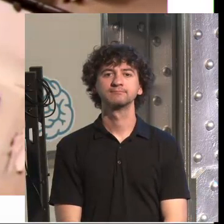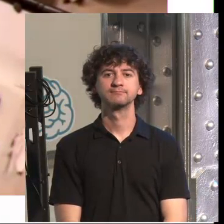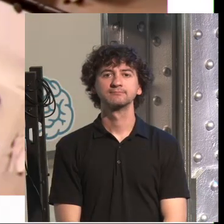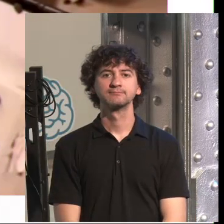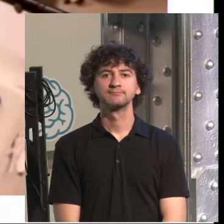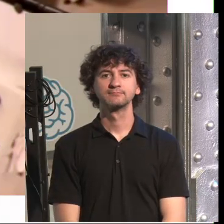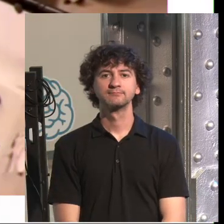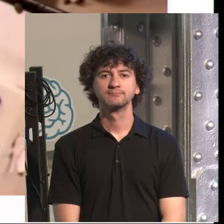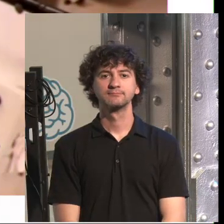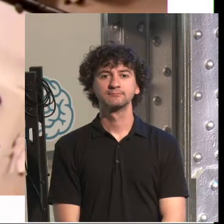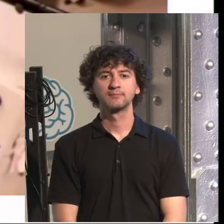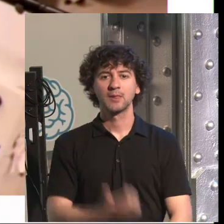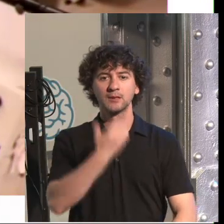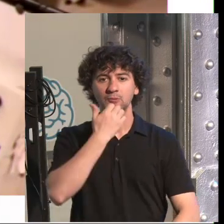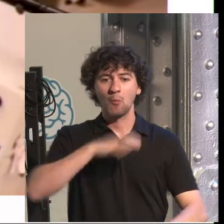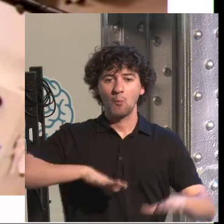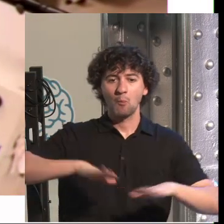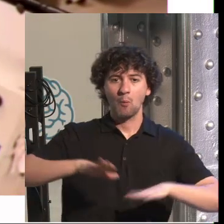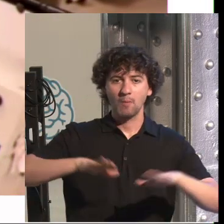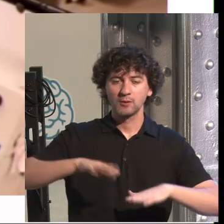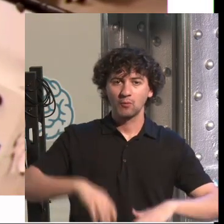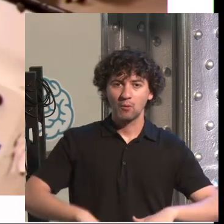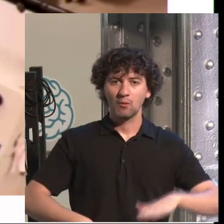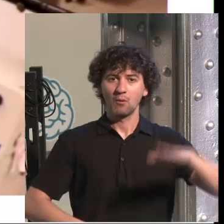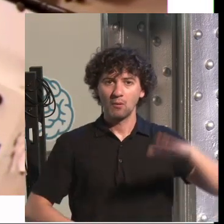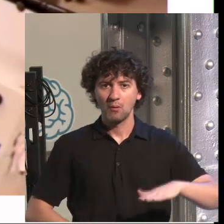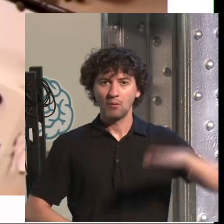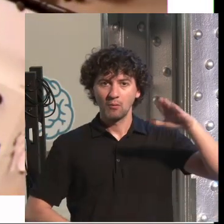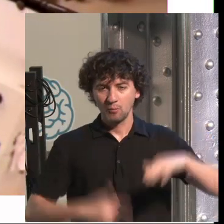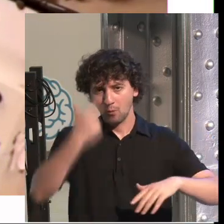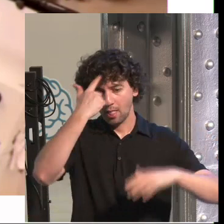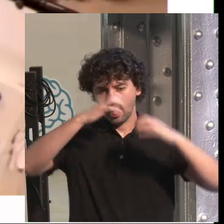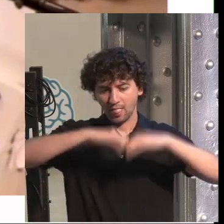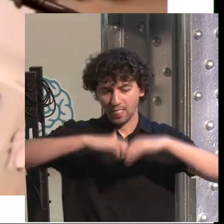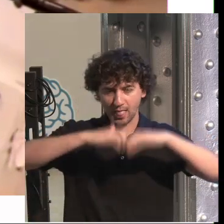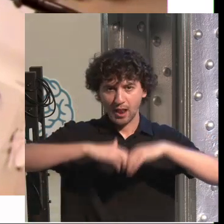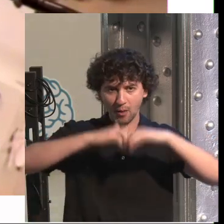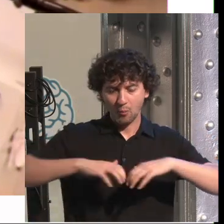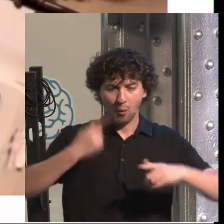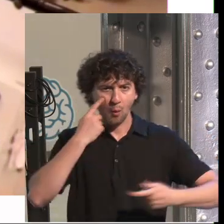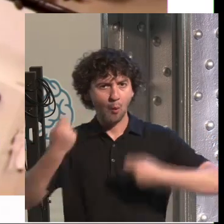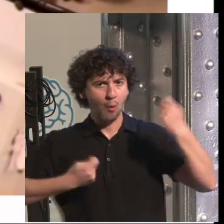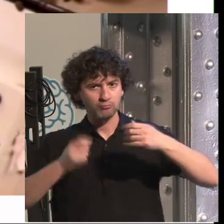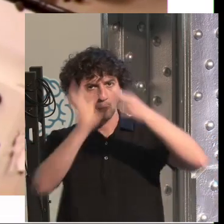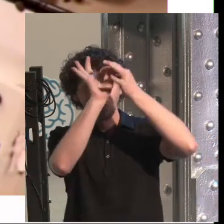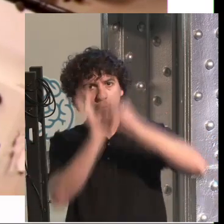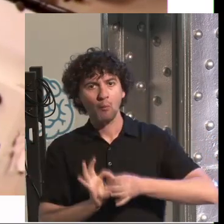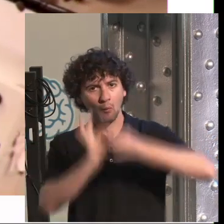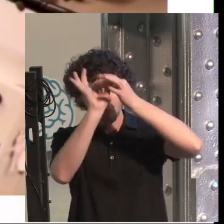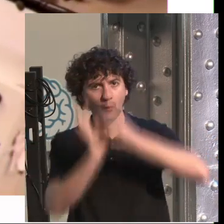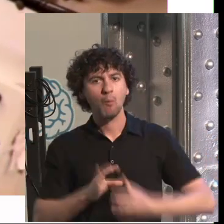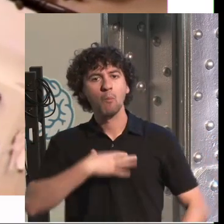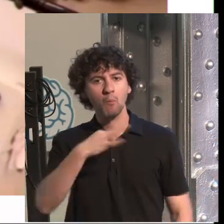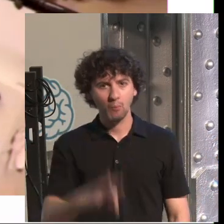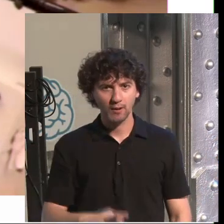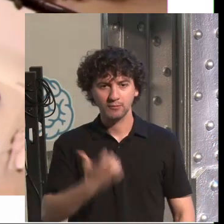So right hand, según va moviendo, va controlando diferentes partes del cuerpo, ¿no? Luego pasa, este sería para